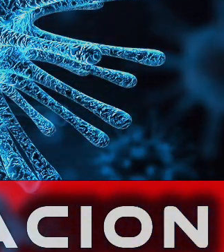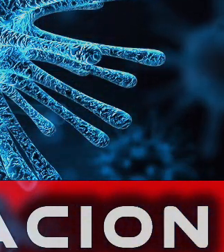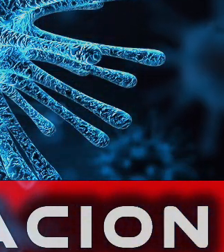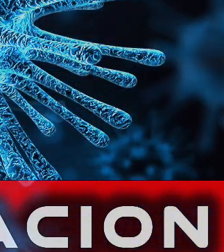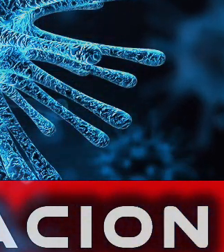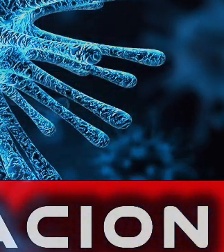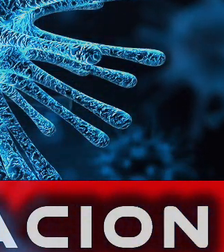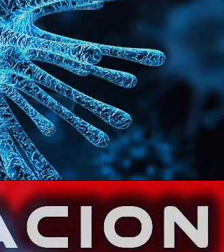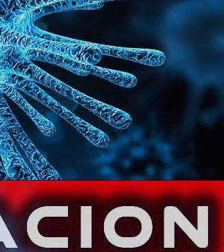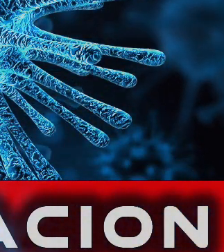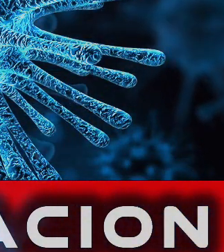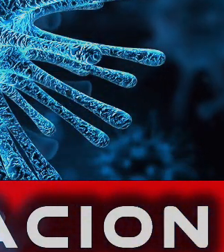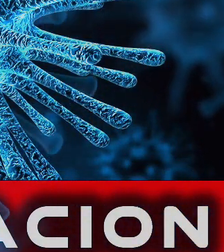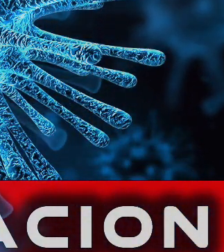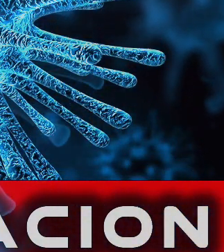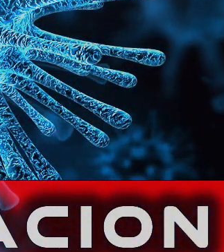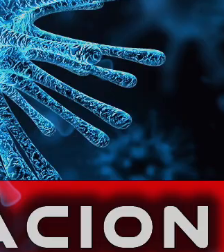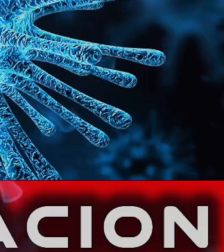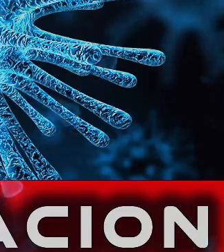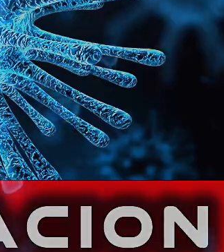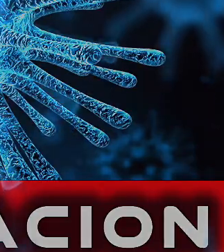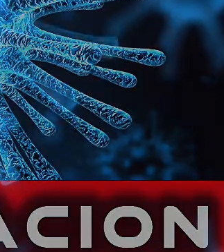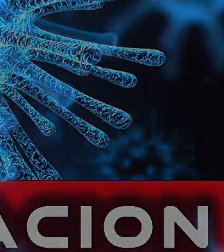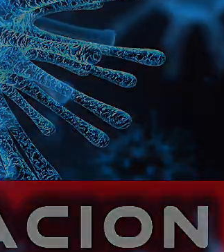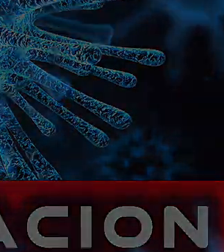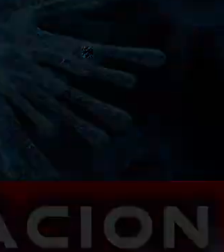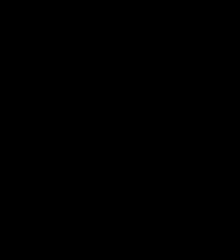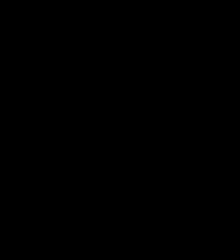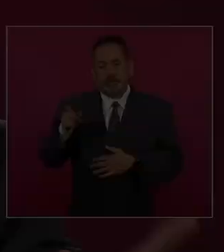Reporte COVID-19 y vacunación.